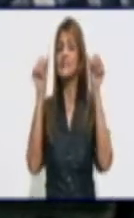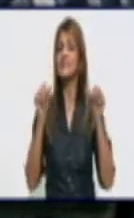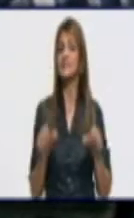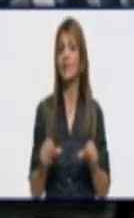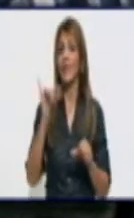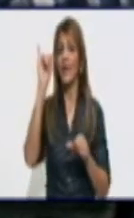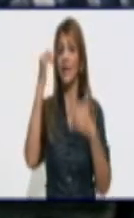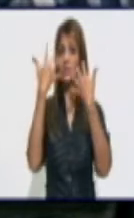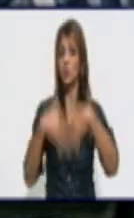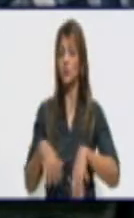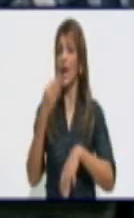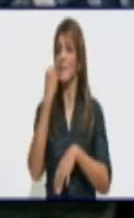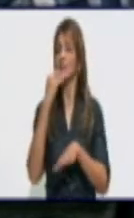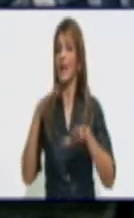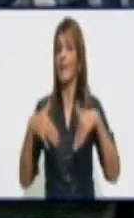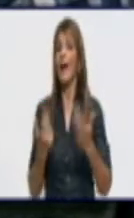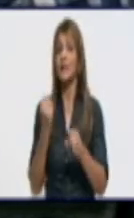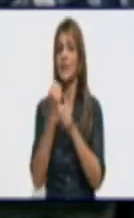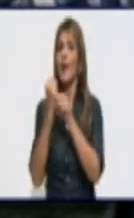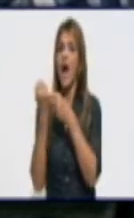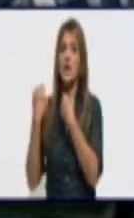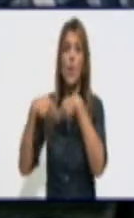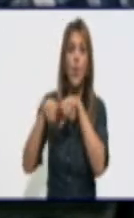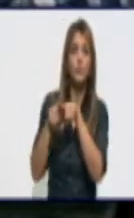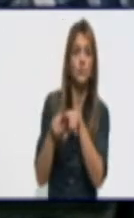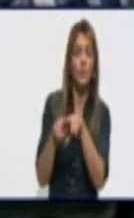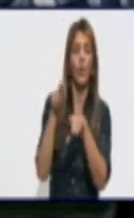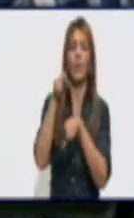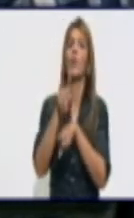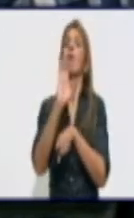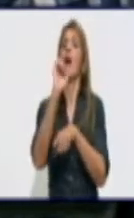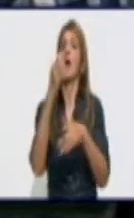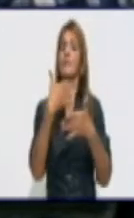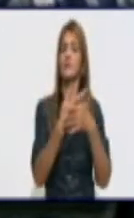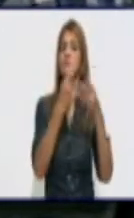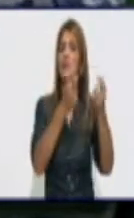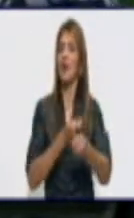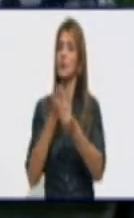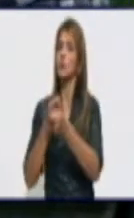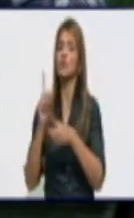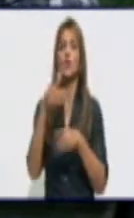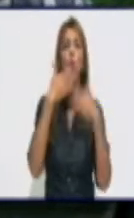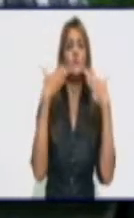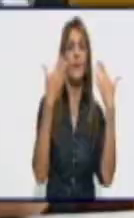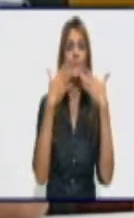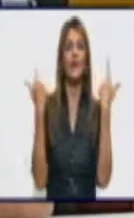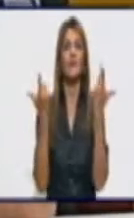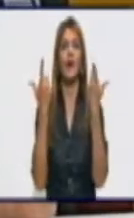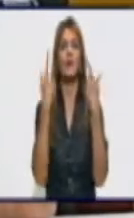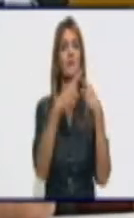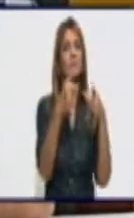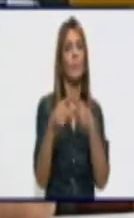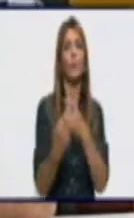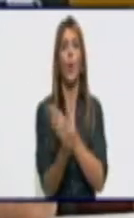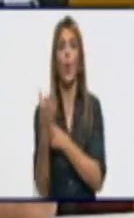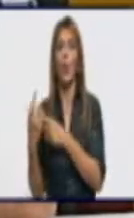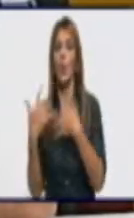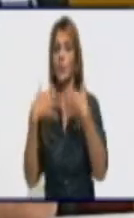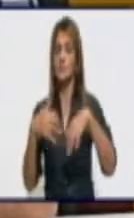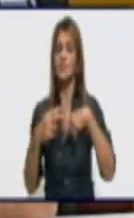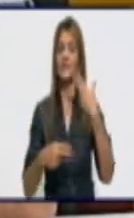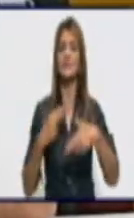para encadenarse con la agricultura, para que no se pierdan muchas de las producciones que hoy se están perdiendo? Bien, buenas tardes a toda la población de Granma, en